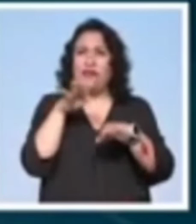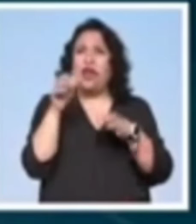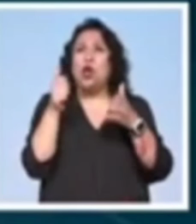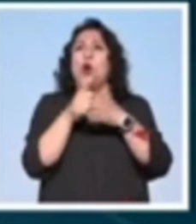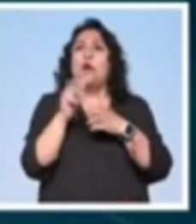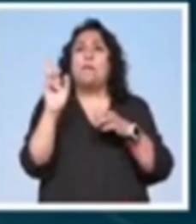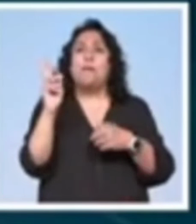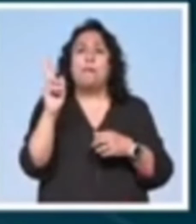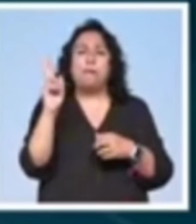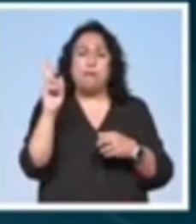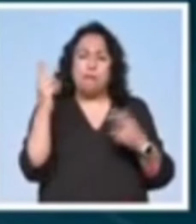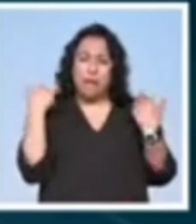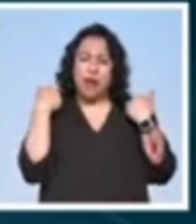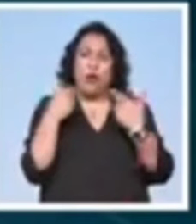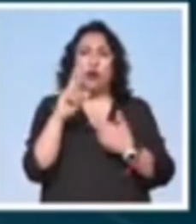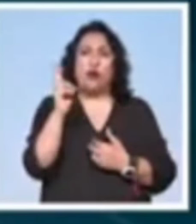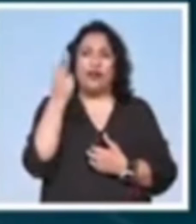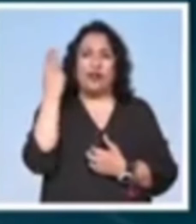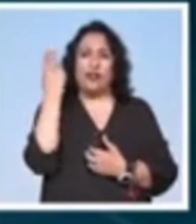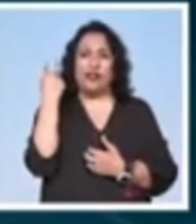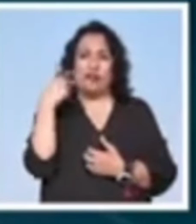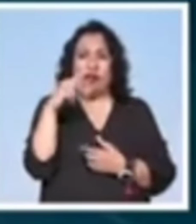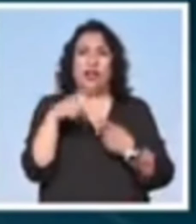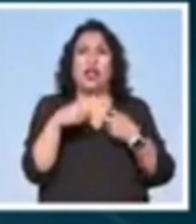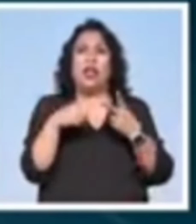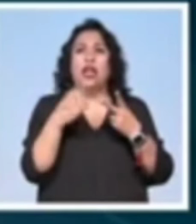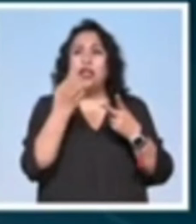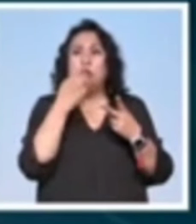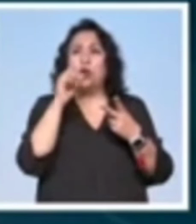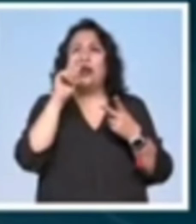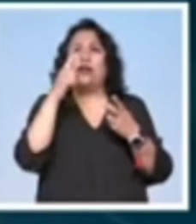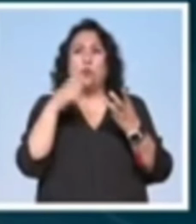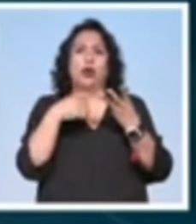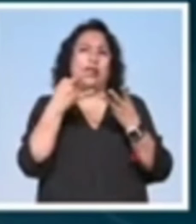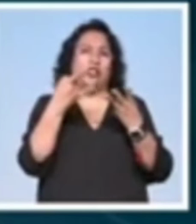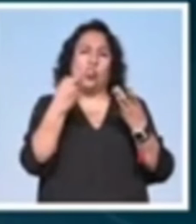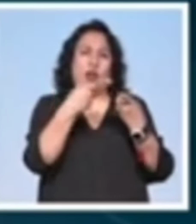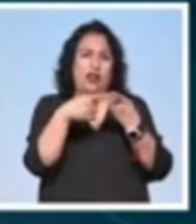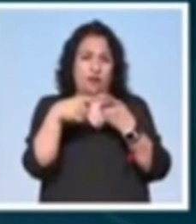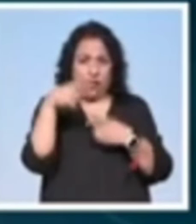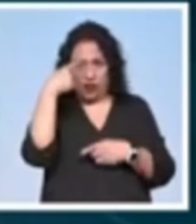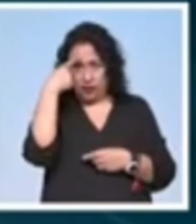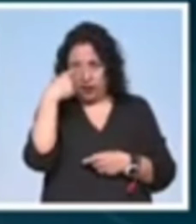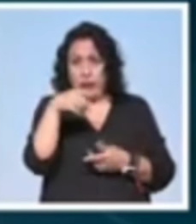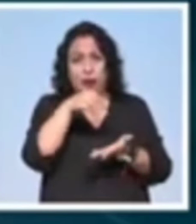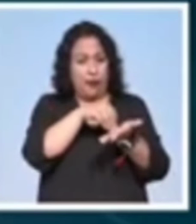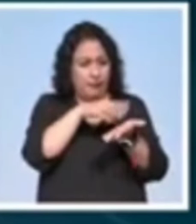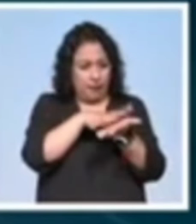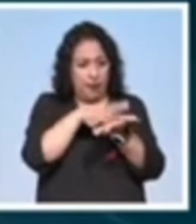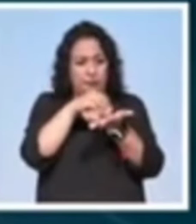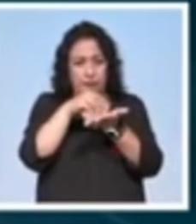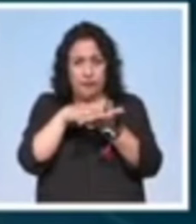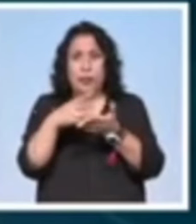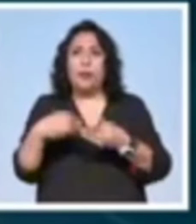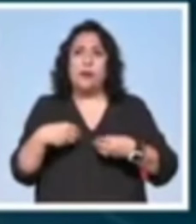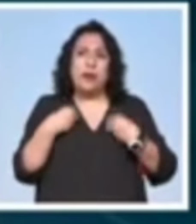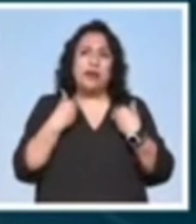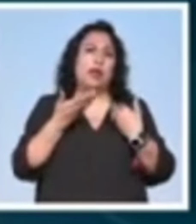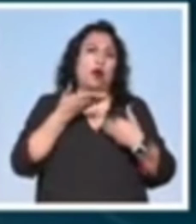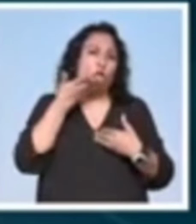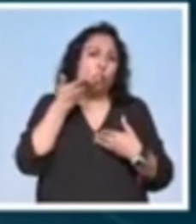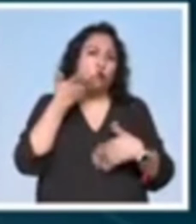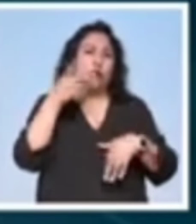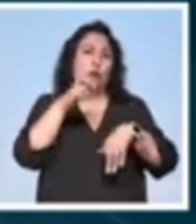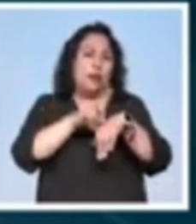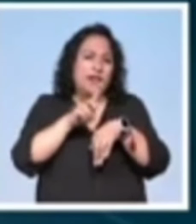de la Universidad Veracruzana, de la Facultad de Antropología, de Historia, etcétera, para documentar la vida cotidiana, las